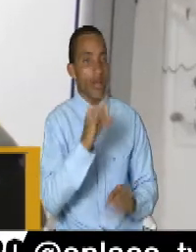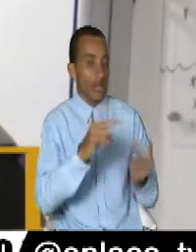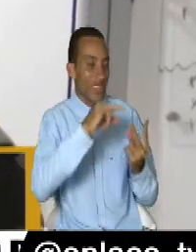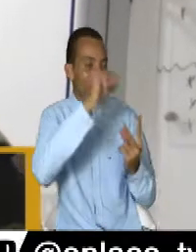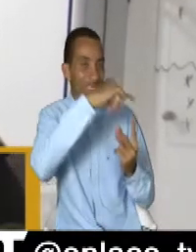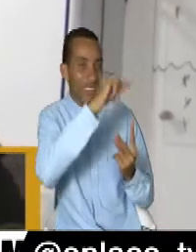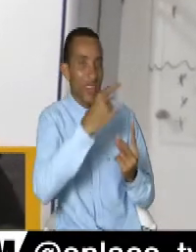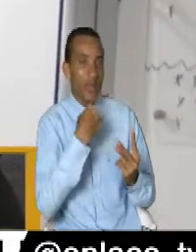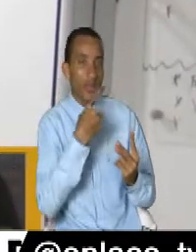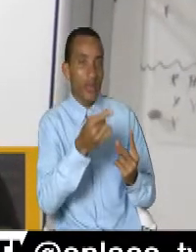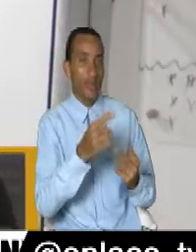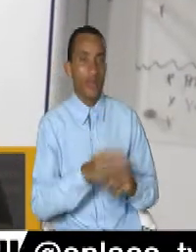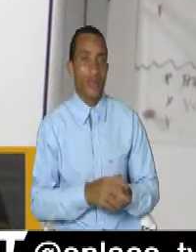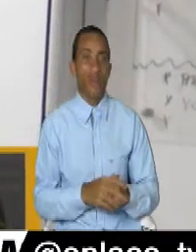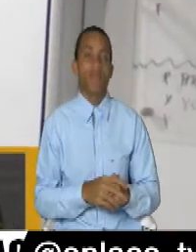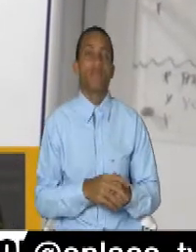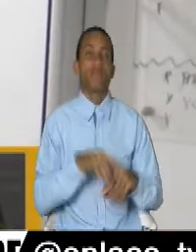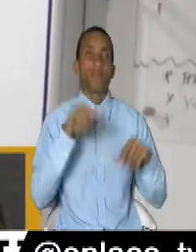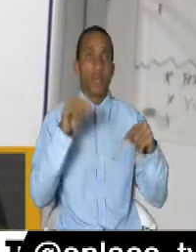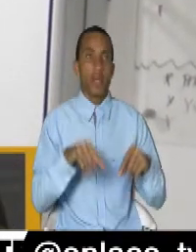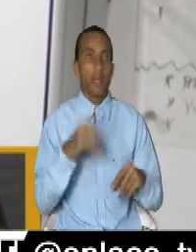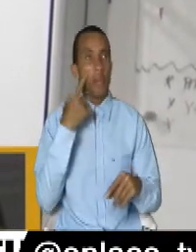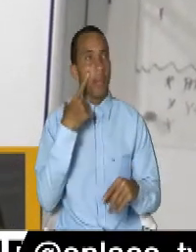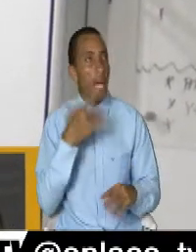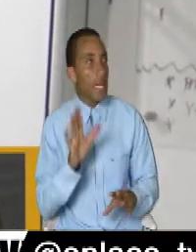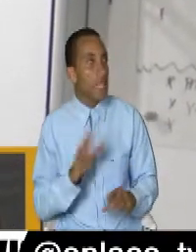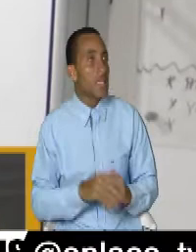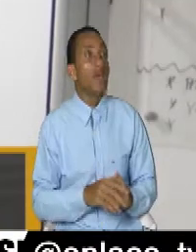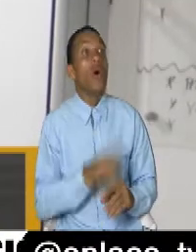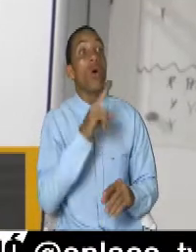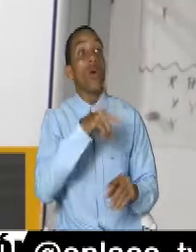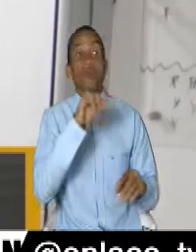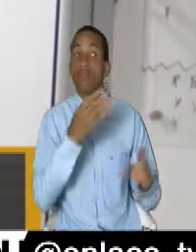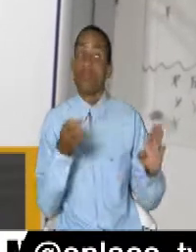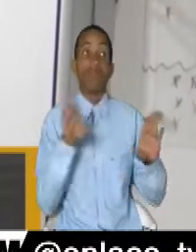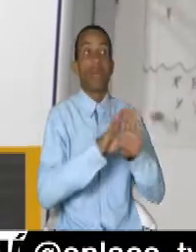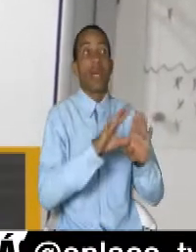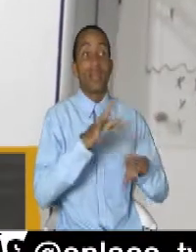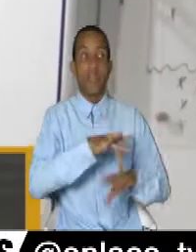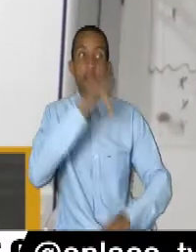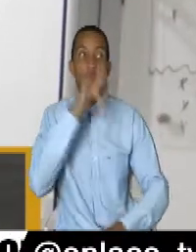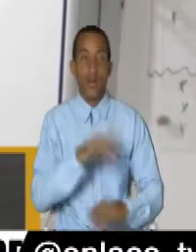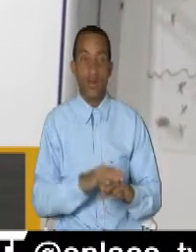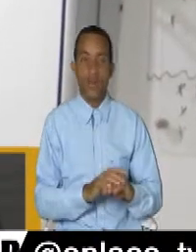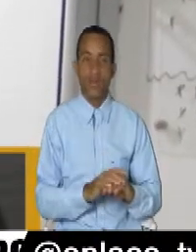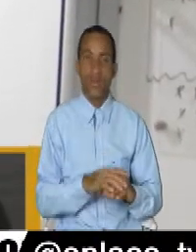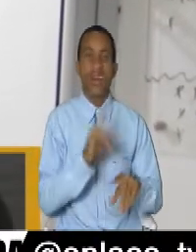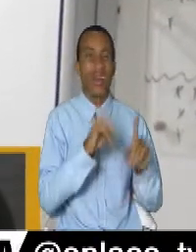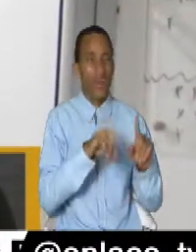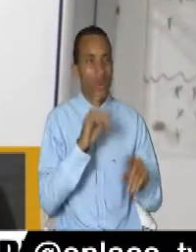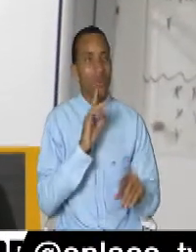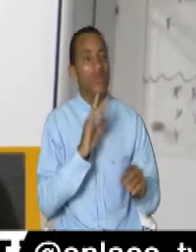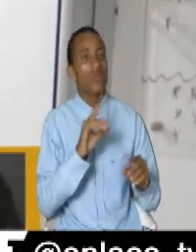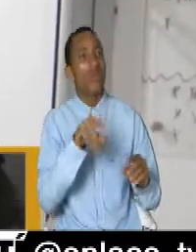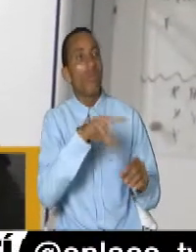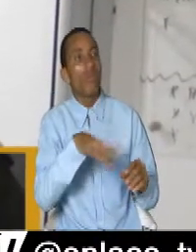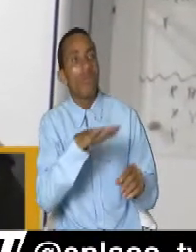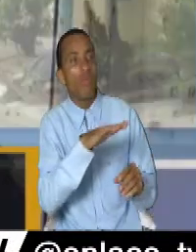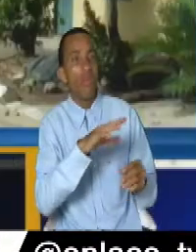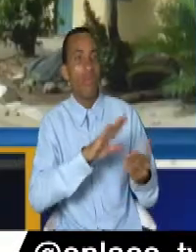rueda de prensa que hay una especie de toque de queda por parte de desconocidos allí en el sector del barrio La Paz. ¿Qué dice la